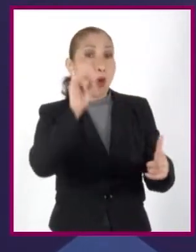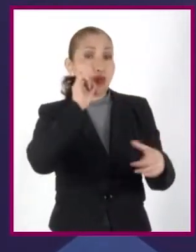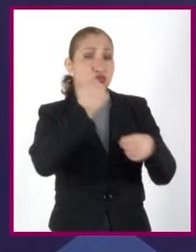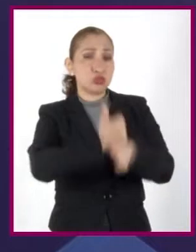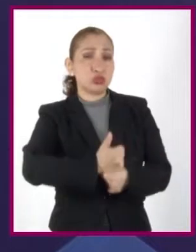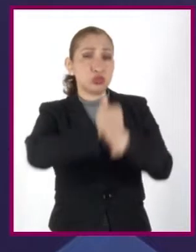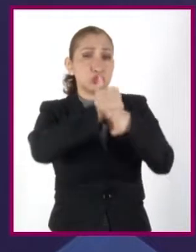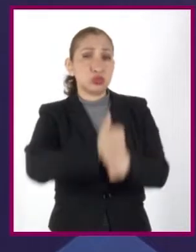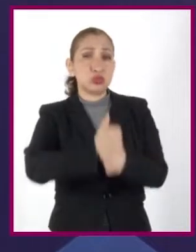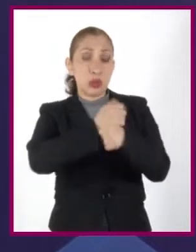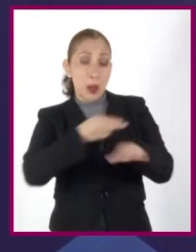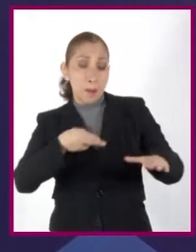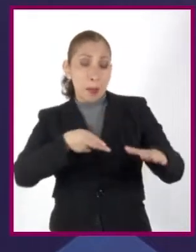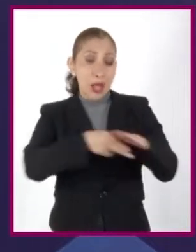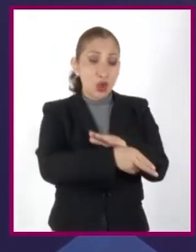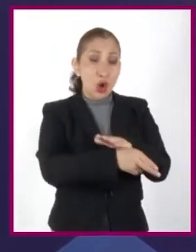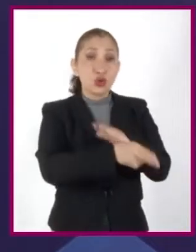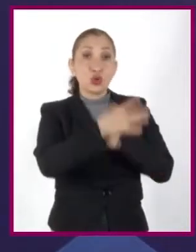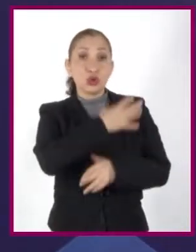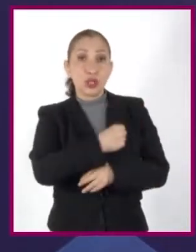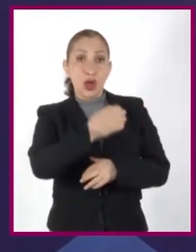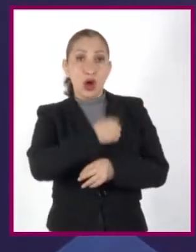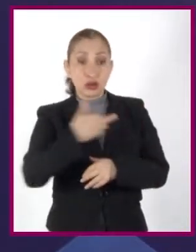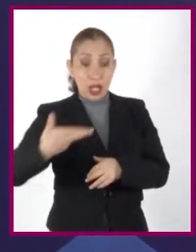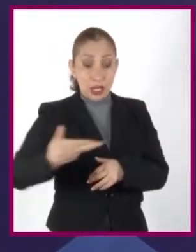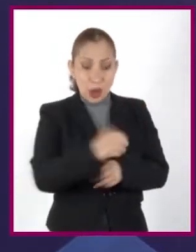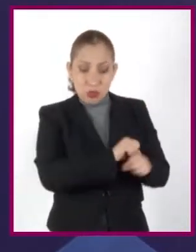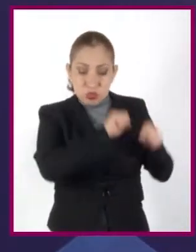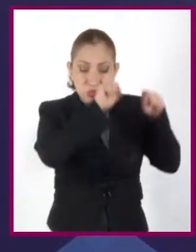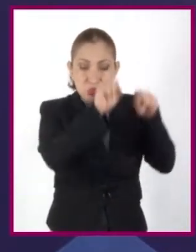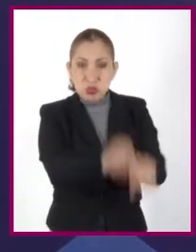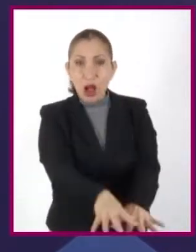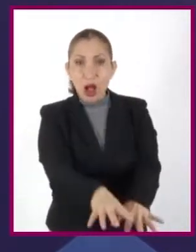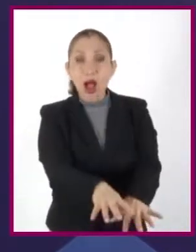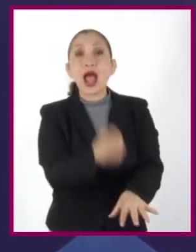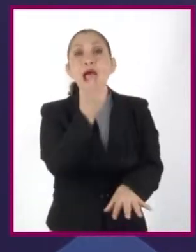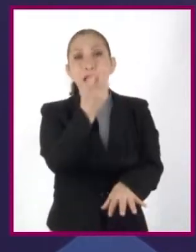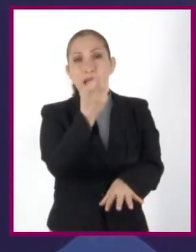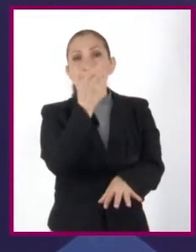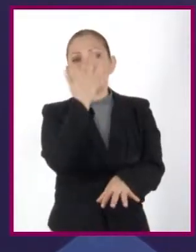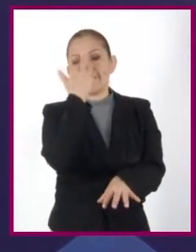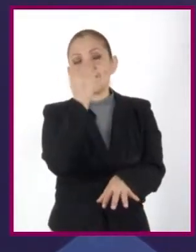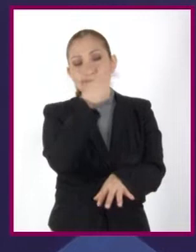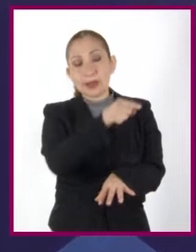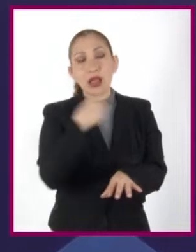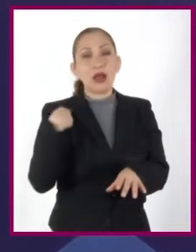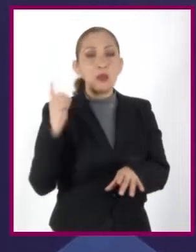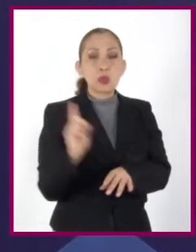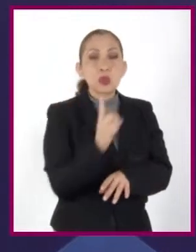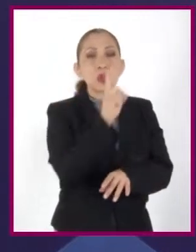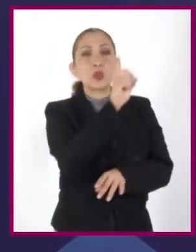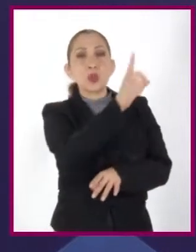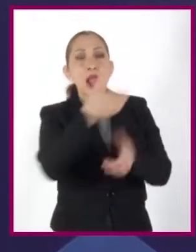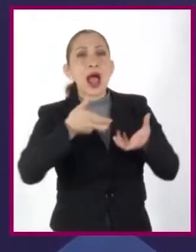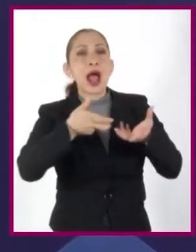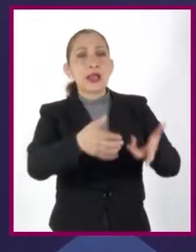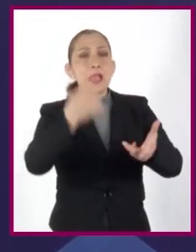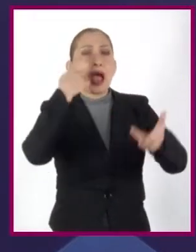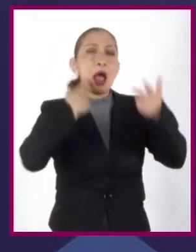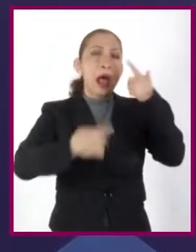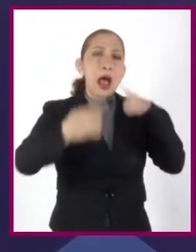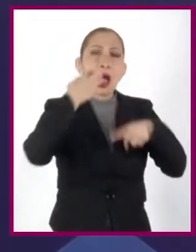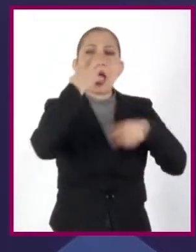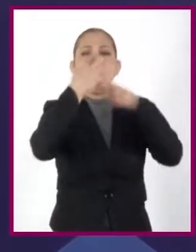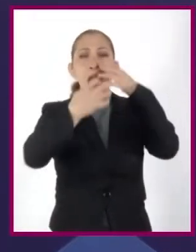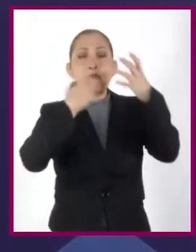sufre por haber asesinado y arrojado a sus hijos a un río. Esta es la razón por la que camina por las calles llorando su pérdida